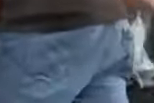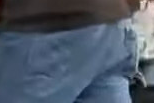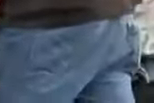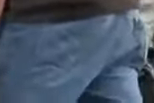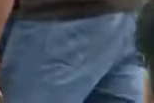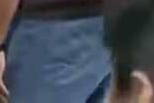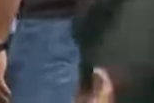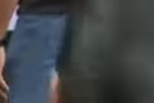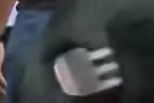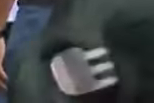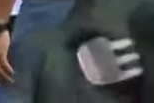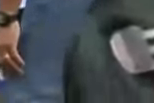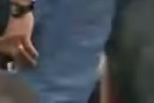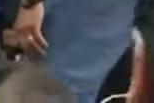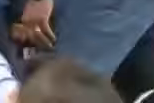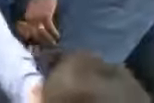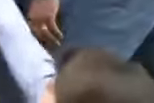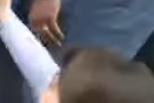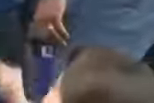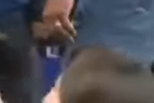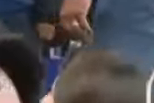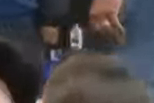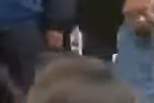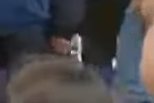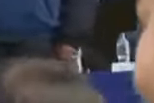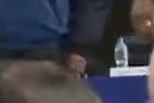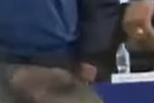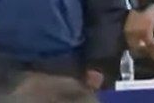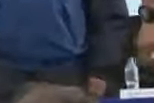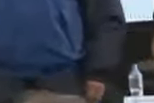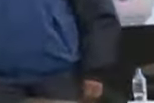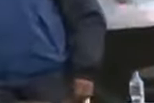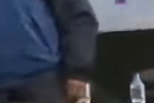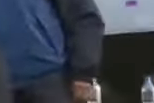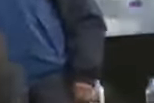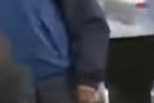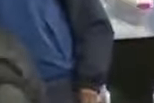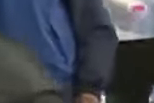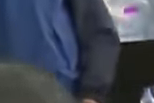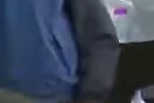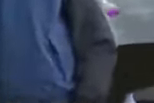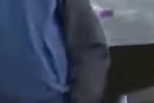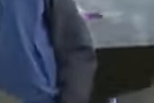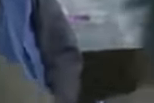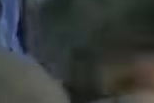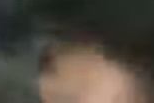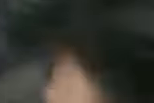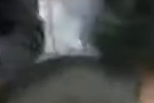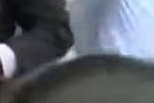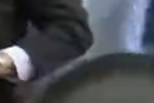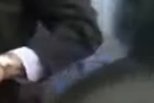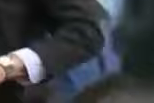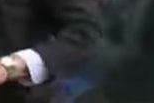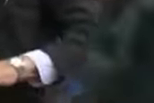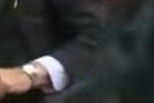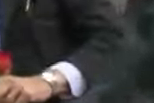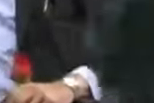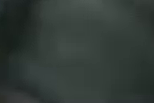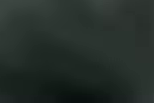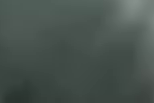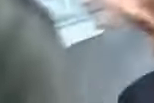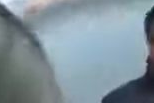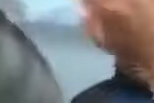aboras cúbrenos siempre patria con tuiris